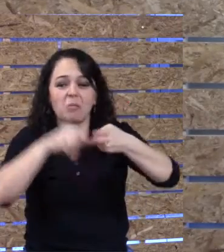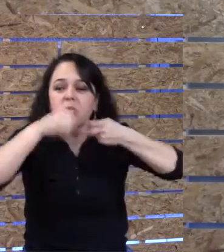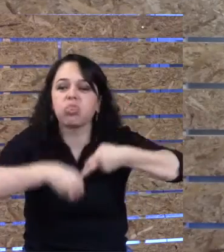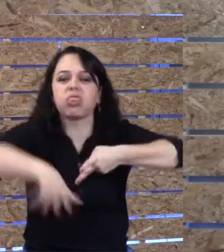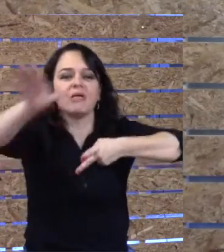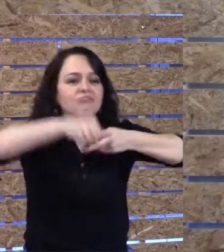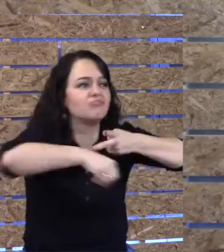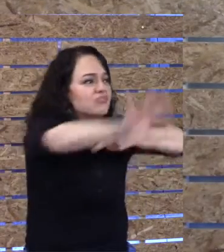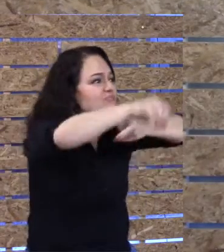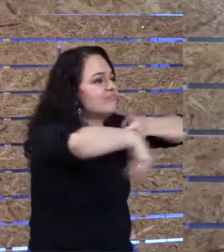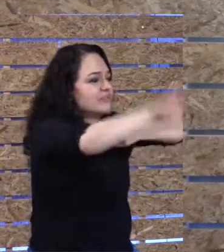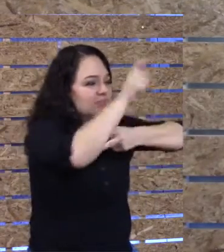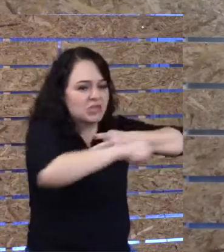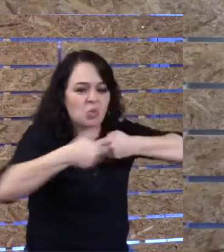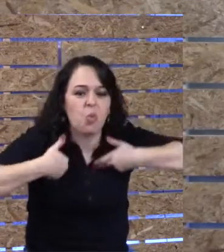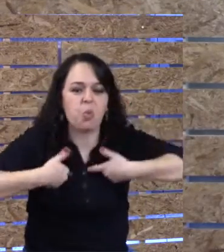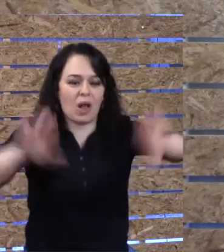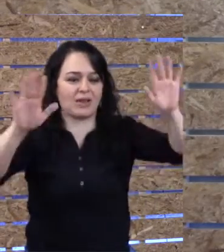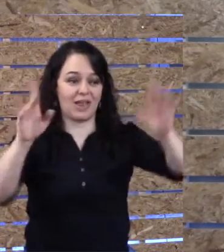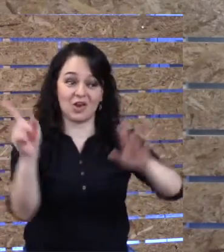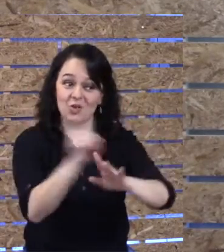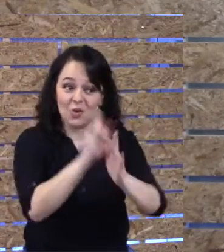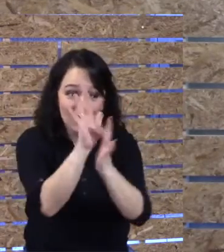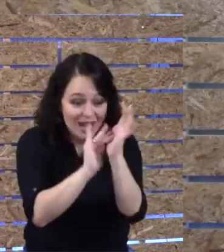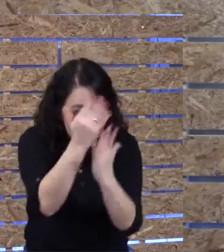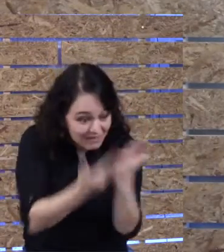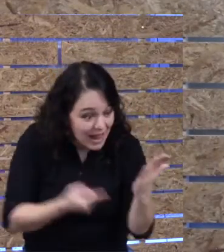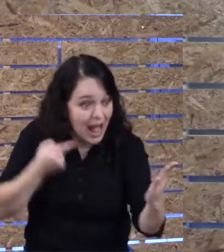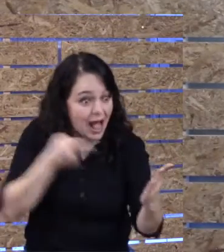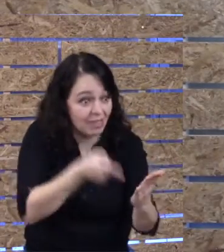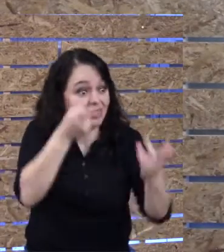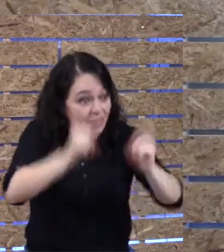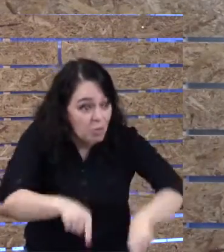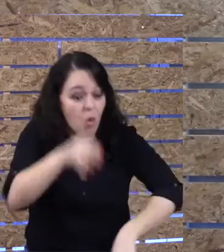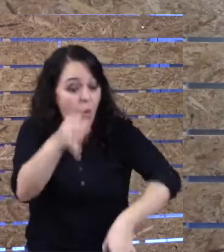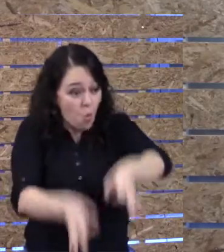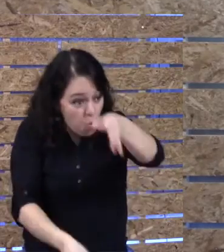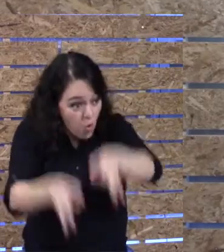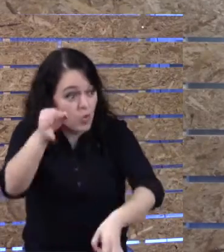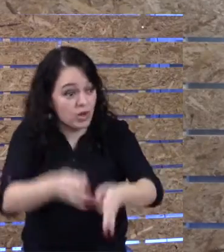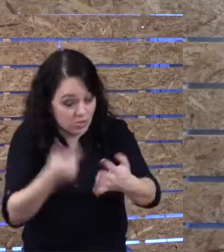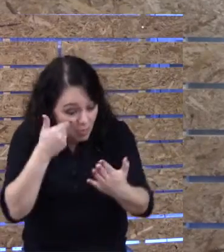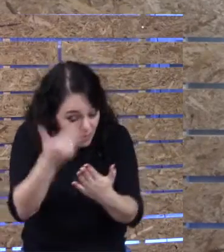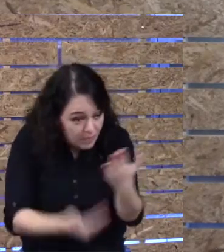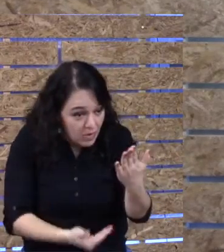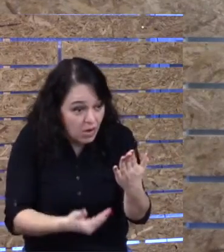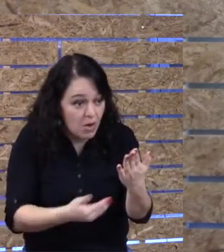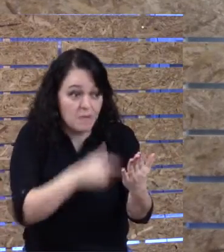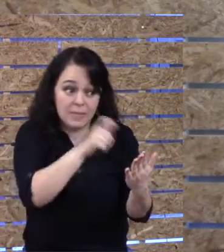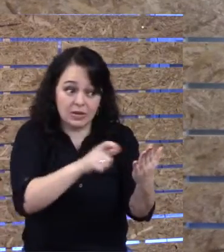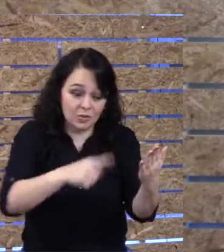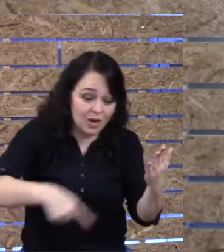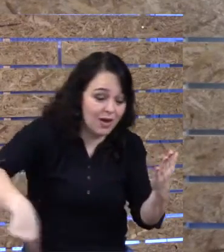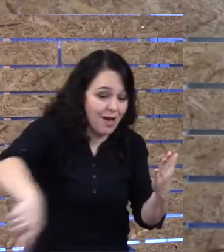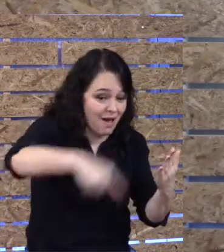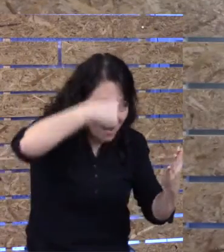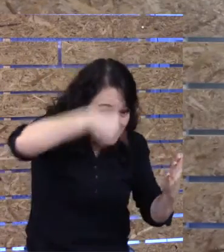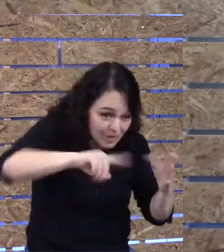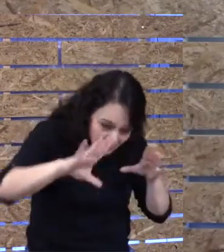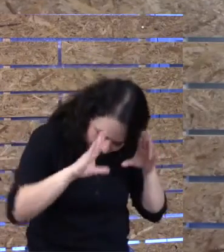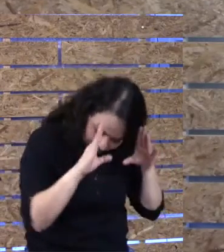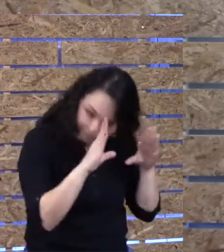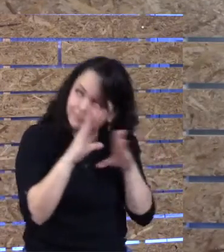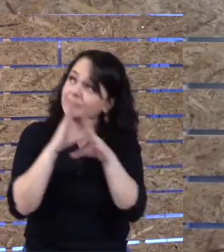advertir que ella misma es palabra de juicio, a menos que vengan al Señor Jesucristo